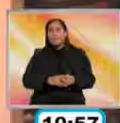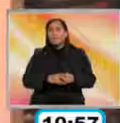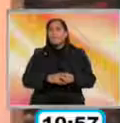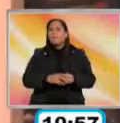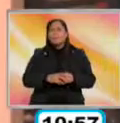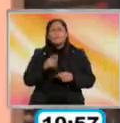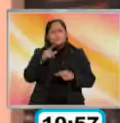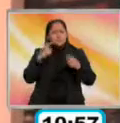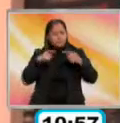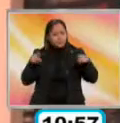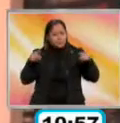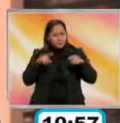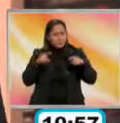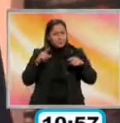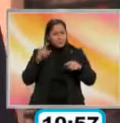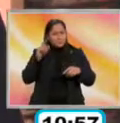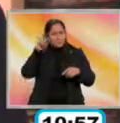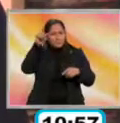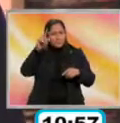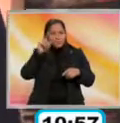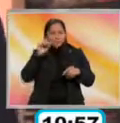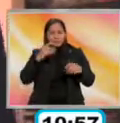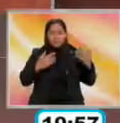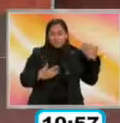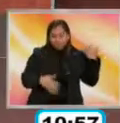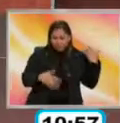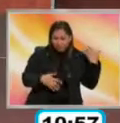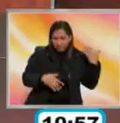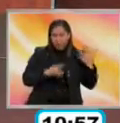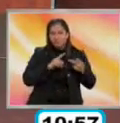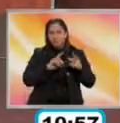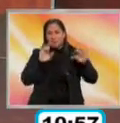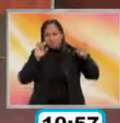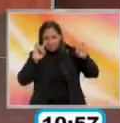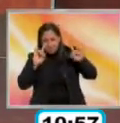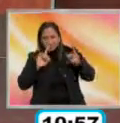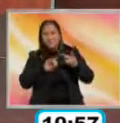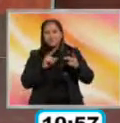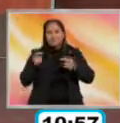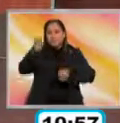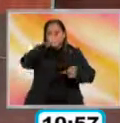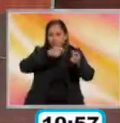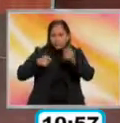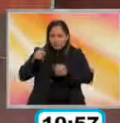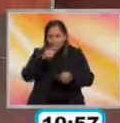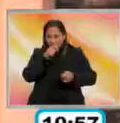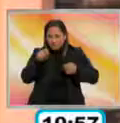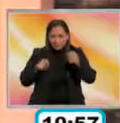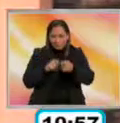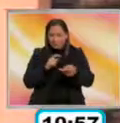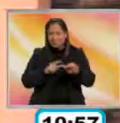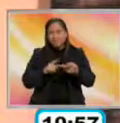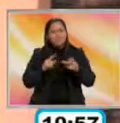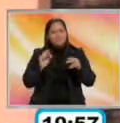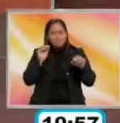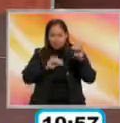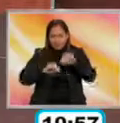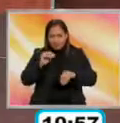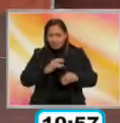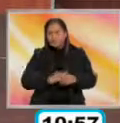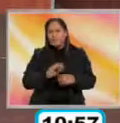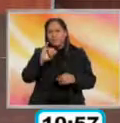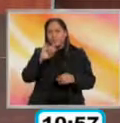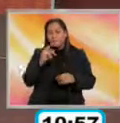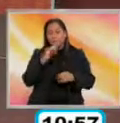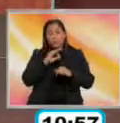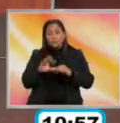conocen como el que fusiona, bueno, ritmos de rock con el metal, con la cumbia, con, bueno, haces de todo. Sí, fíjate que en este